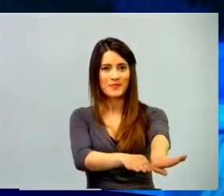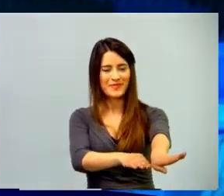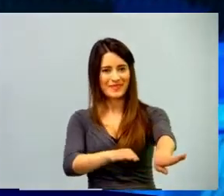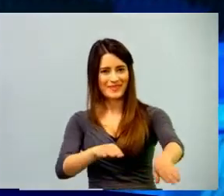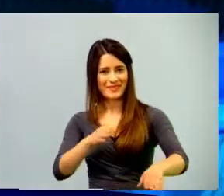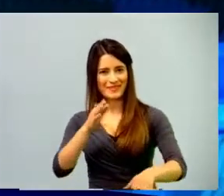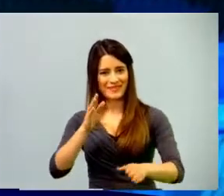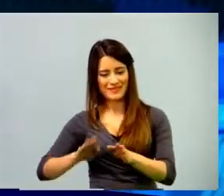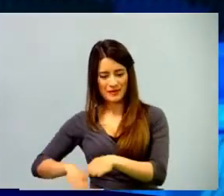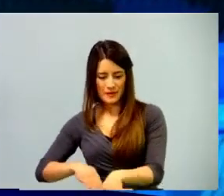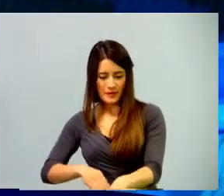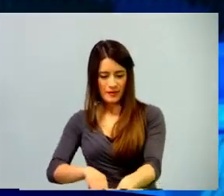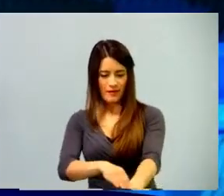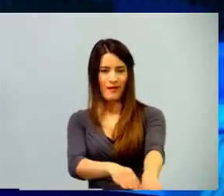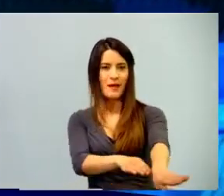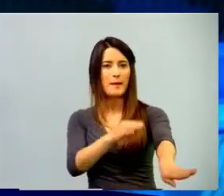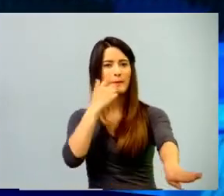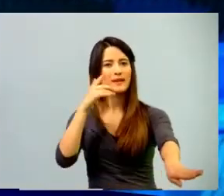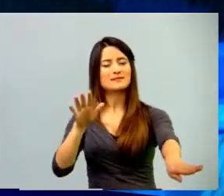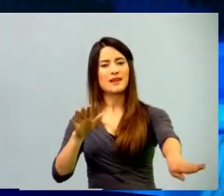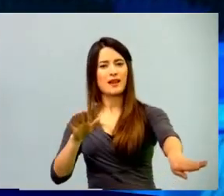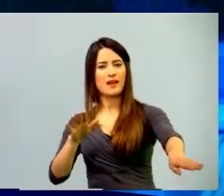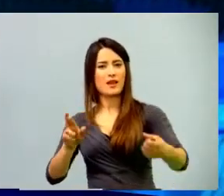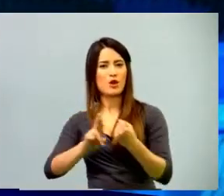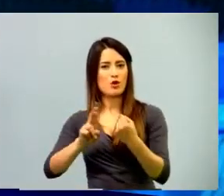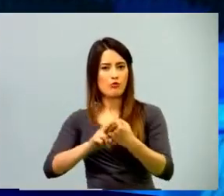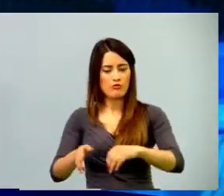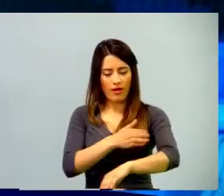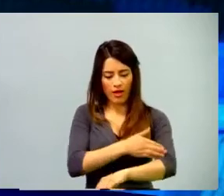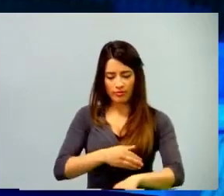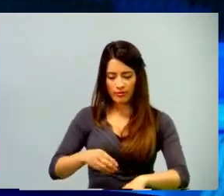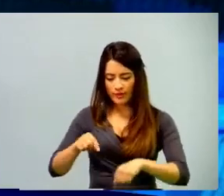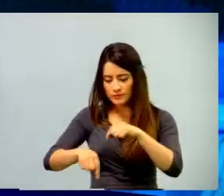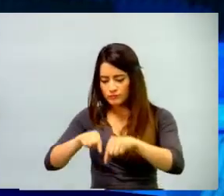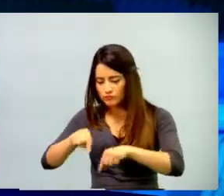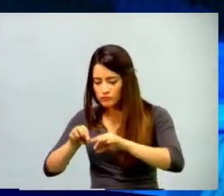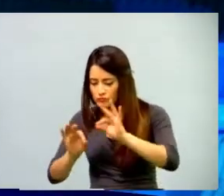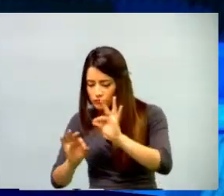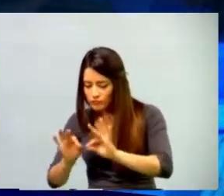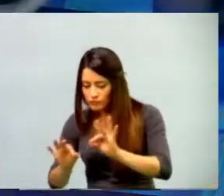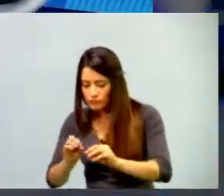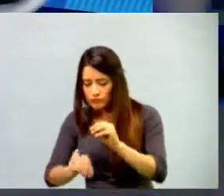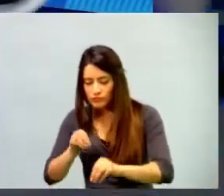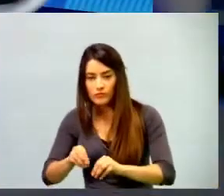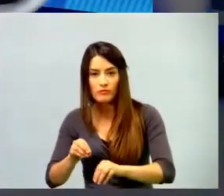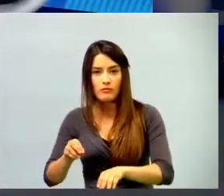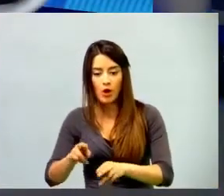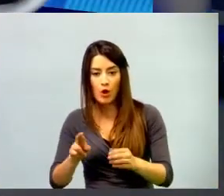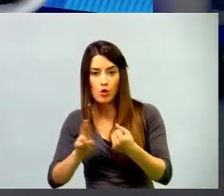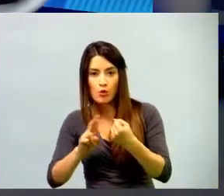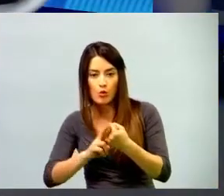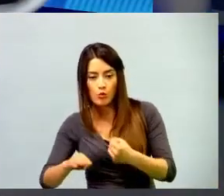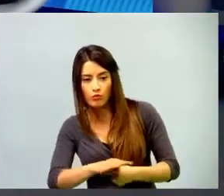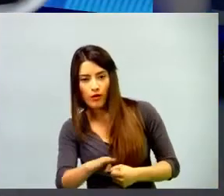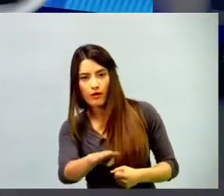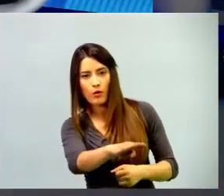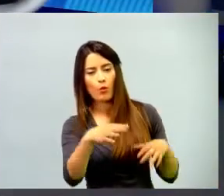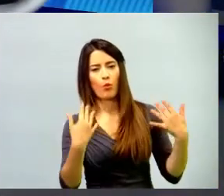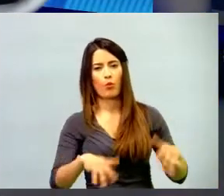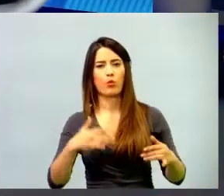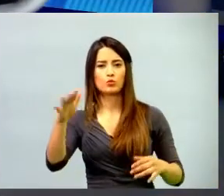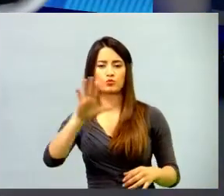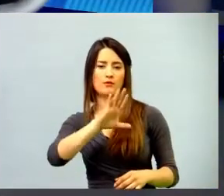y verdaderamente me deja fascinado este proyecto de Roboteens en Pradera Valle del Cauca. Un gran